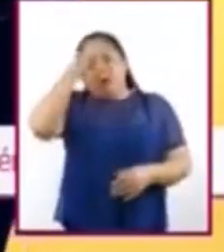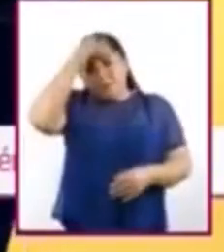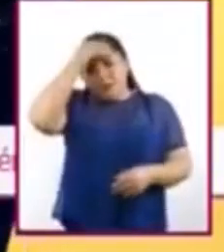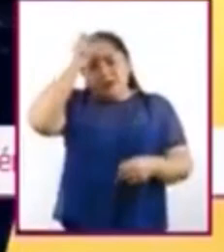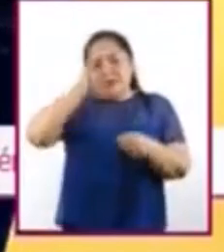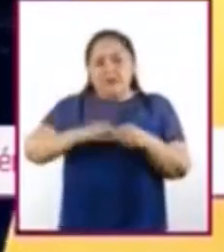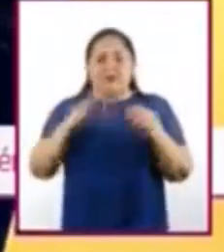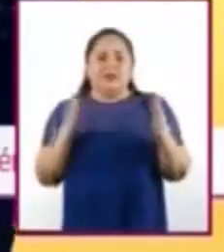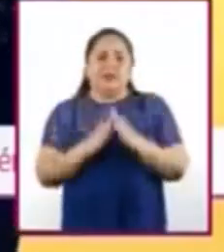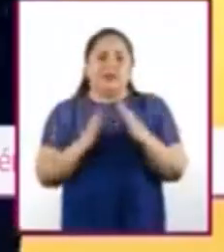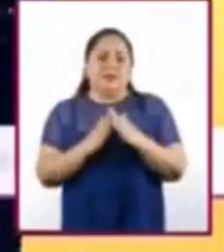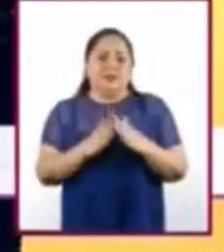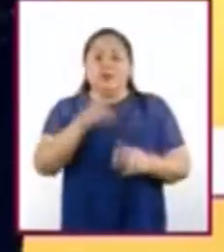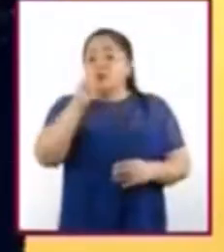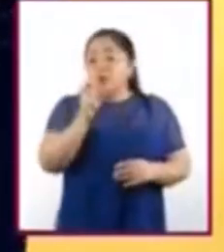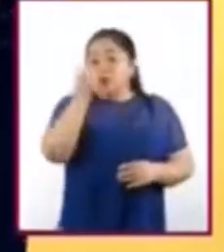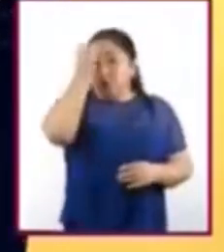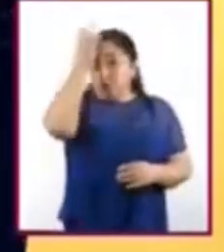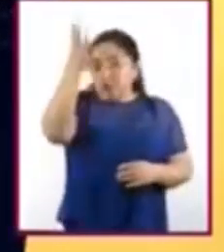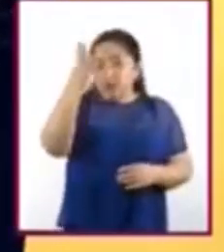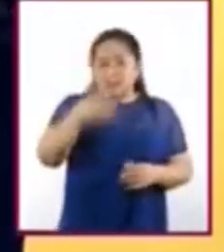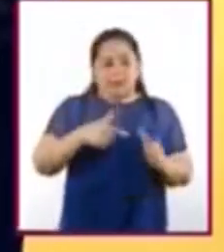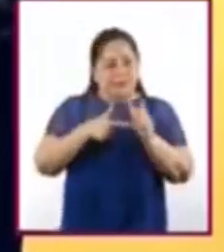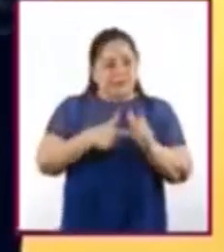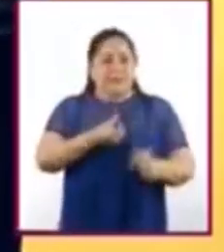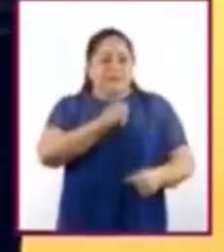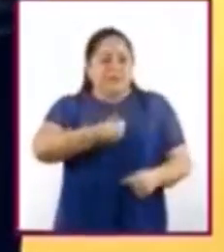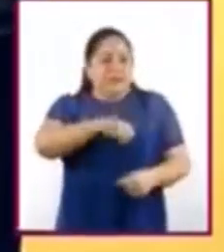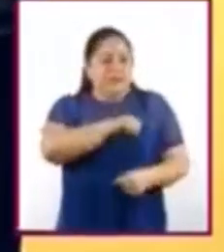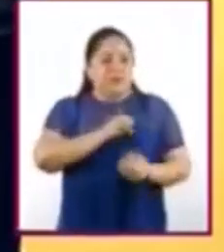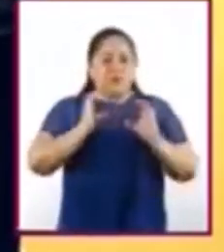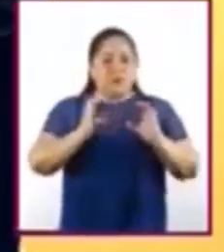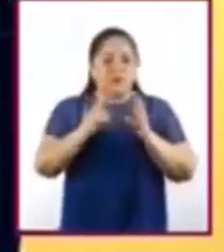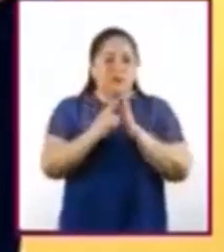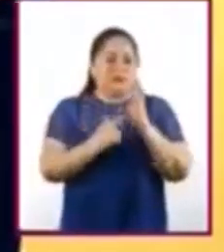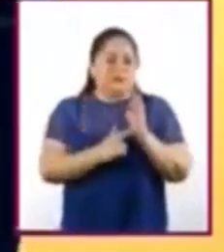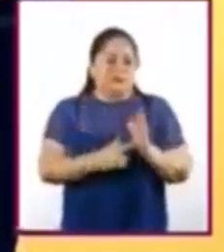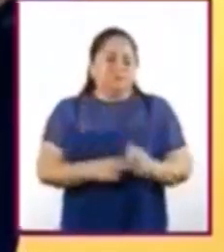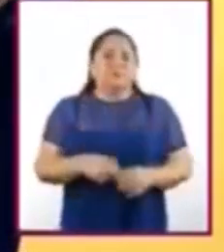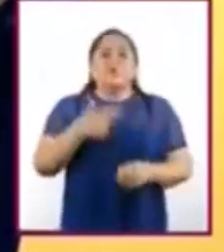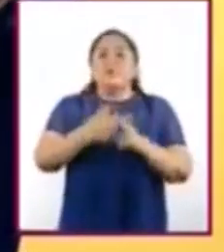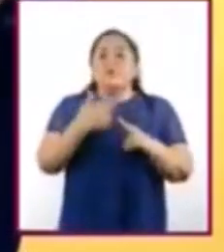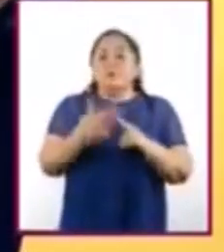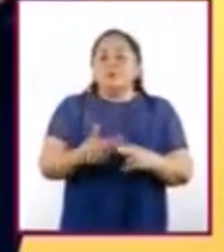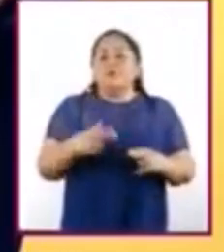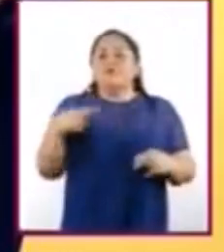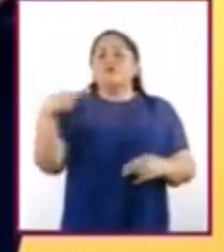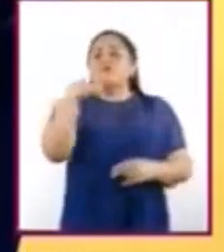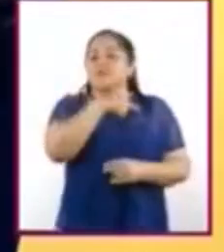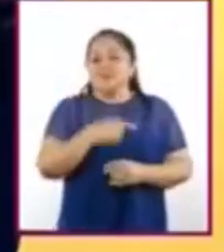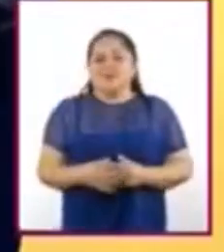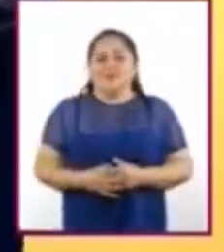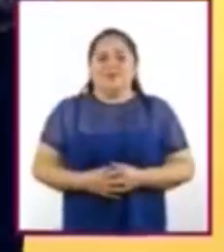Aprende en Casa. No olviden mantener la sana distancia. ¡Hasta luego!